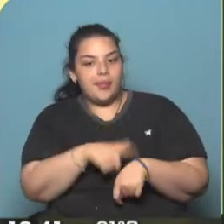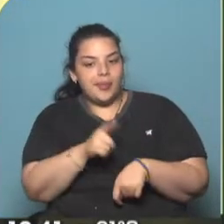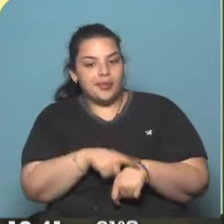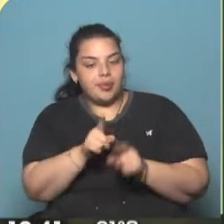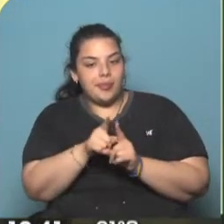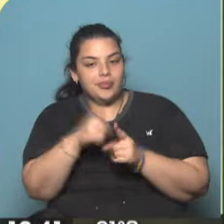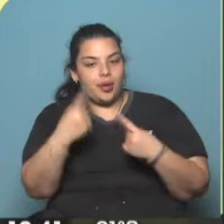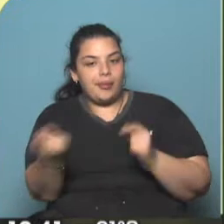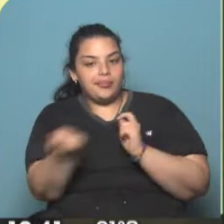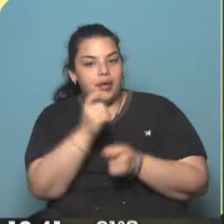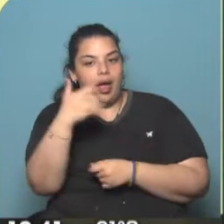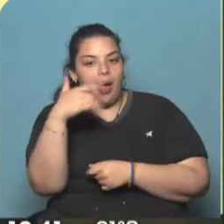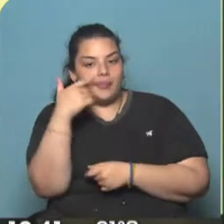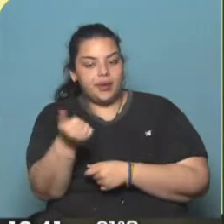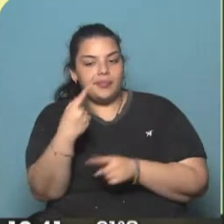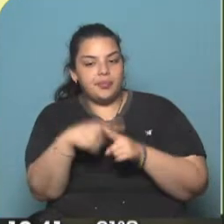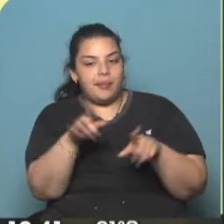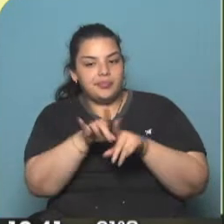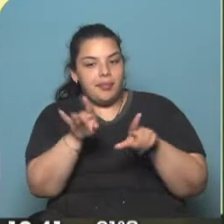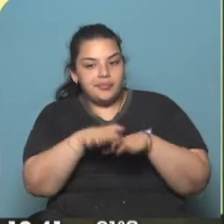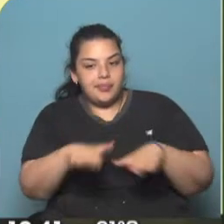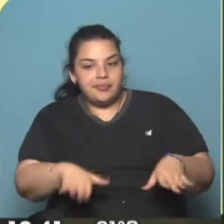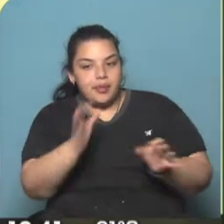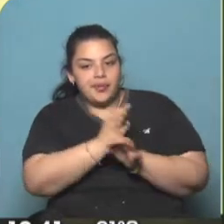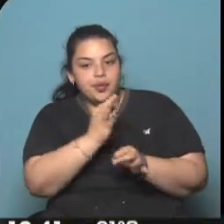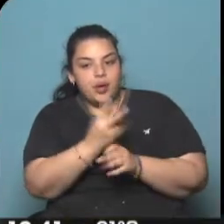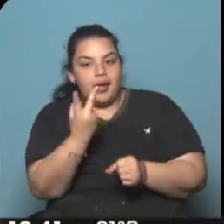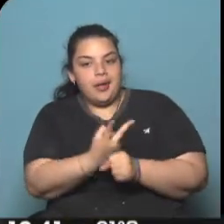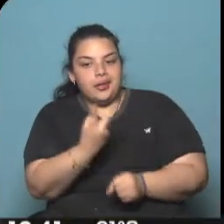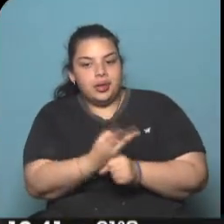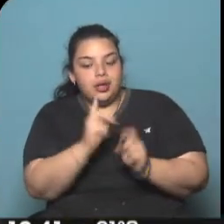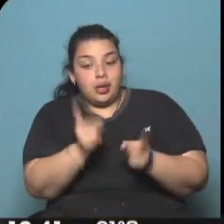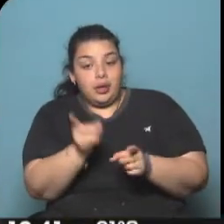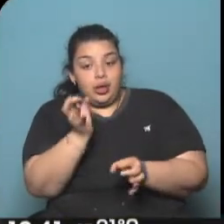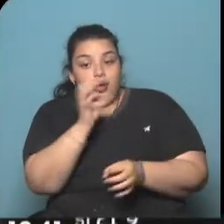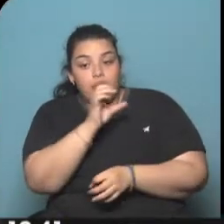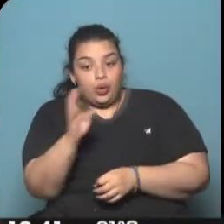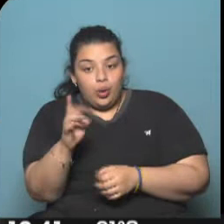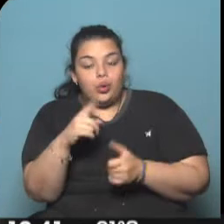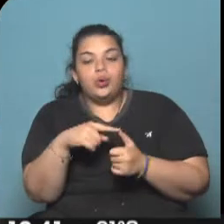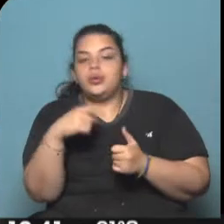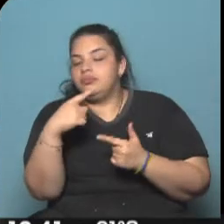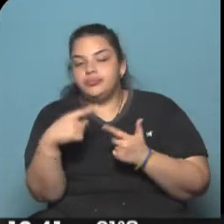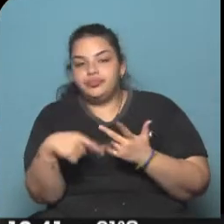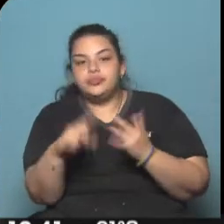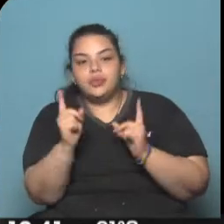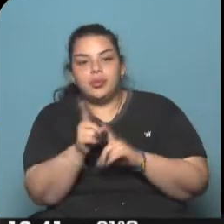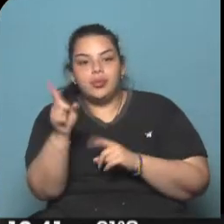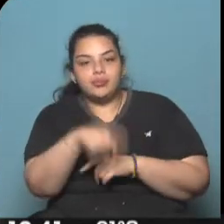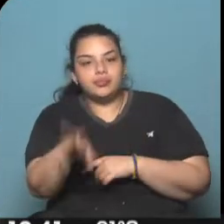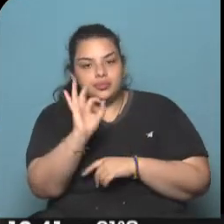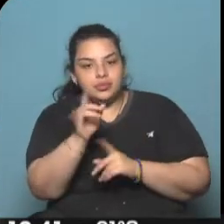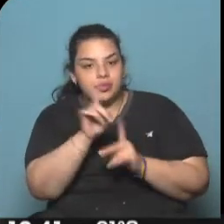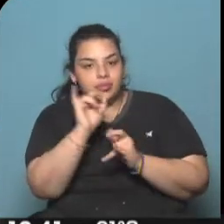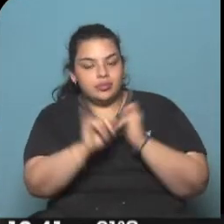AMIA, dirigidas a los chicos de las escuelas secundarias, los chicos de los clubes de las instituciones judías y lo que llamamos los madrijim